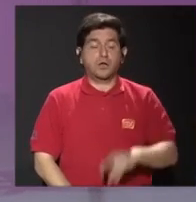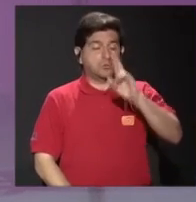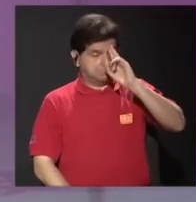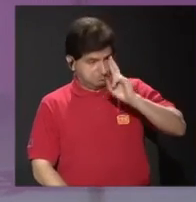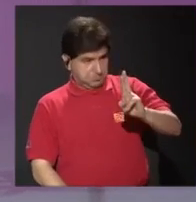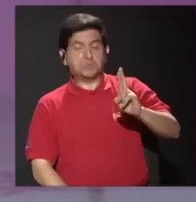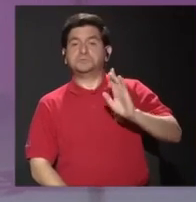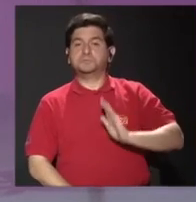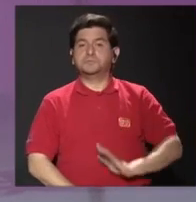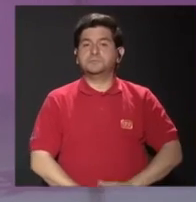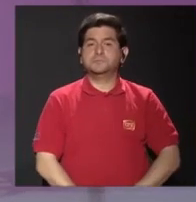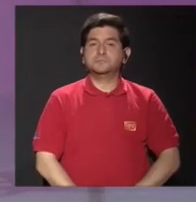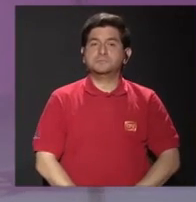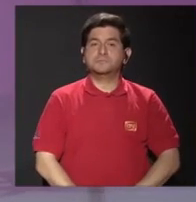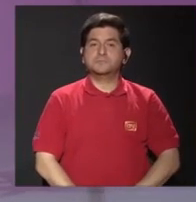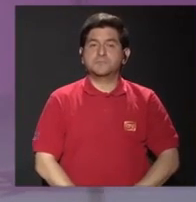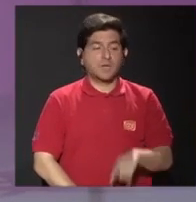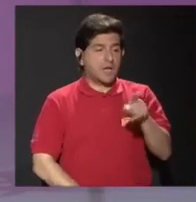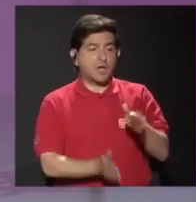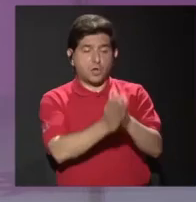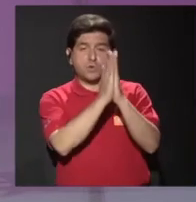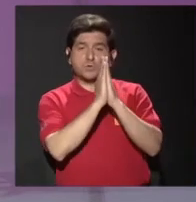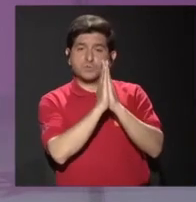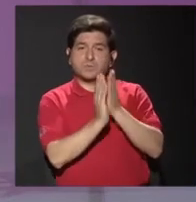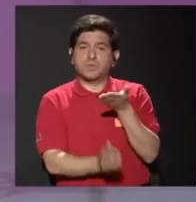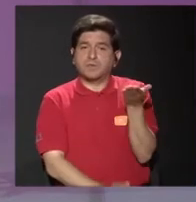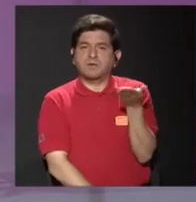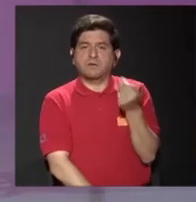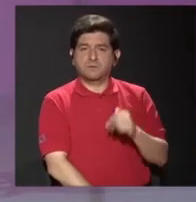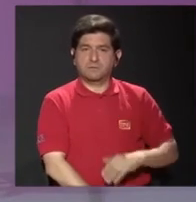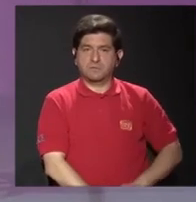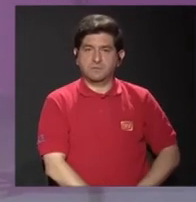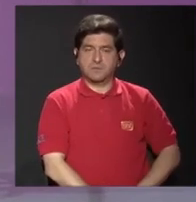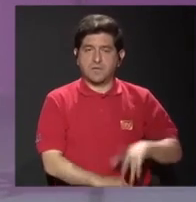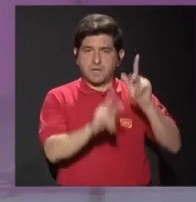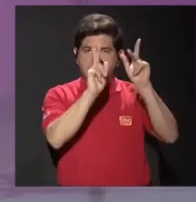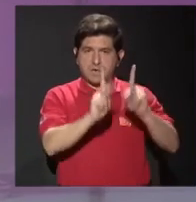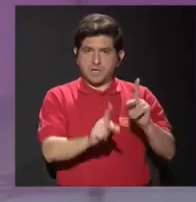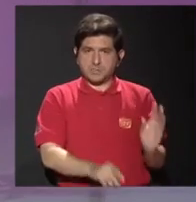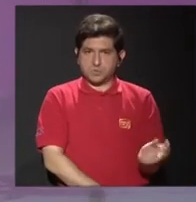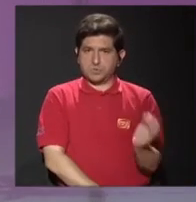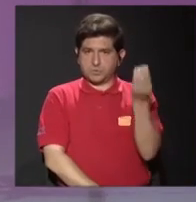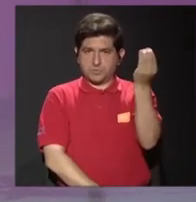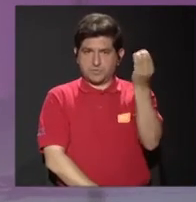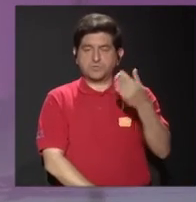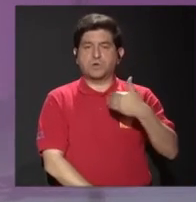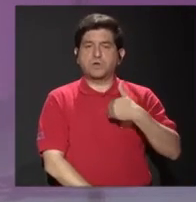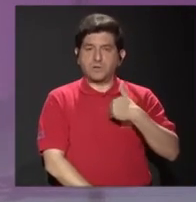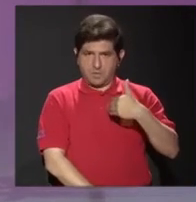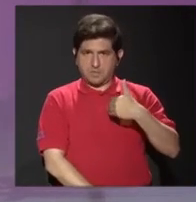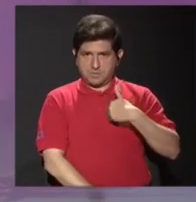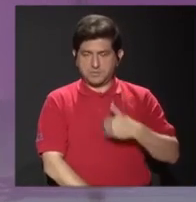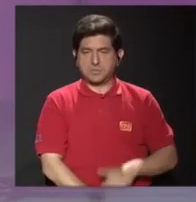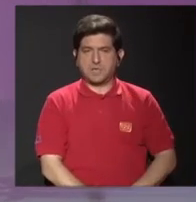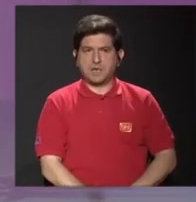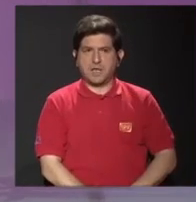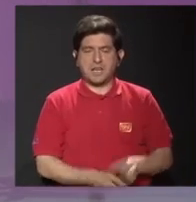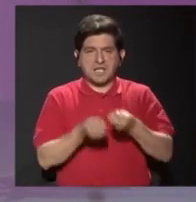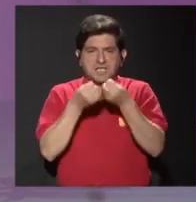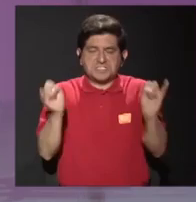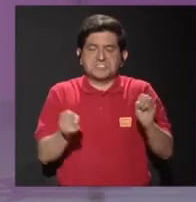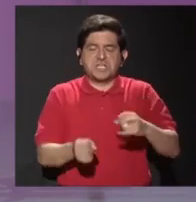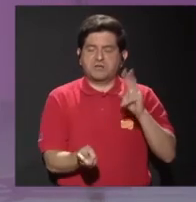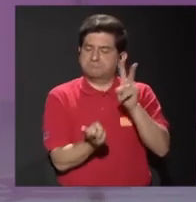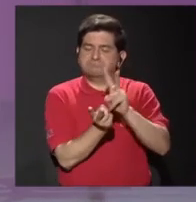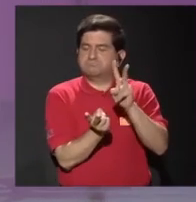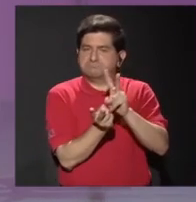respetamos porque lo que piden es precisamente que las personas adolescentes lo que tengan es que se abstengan de